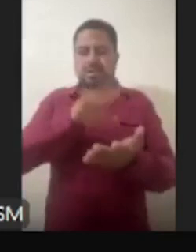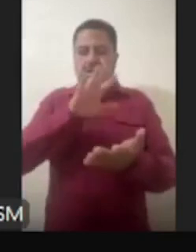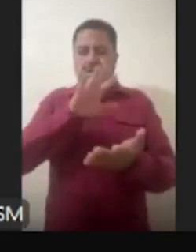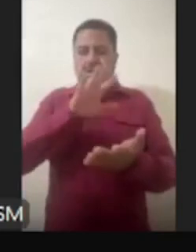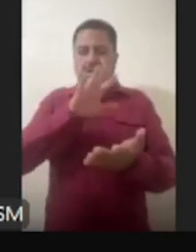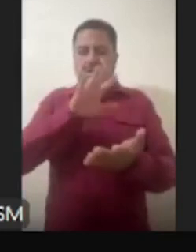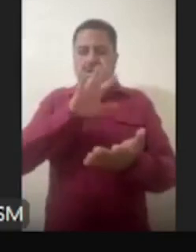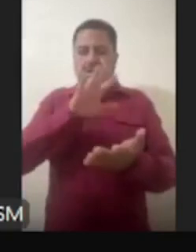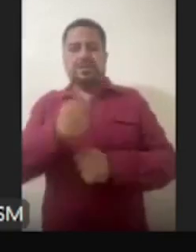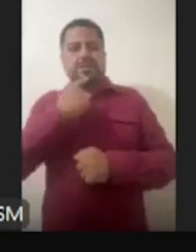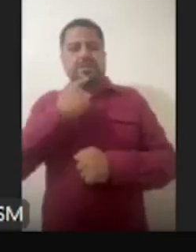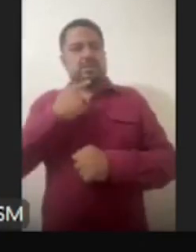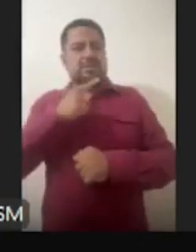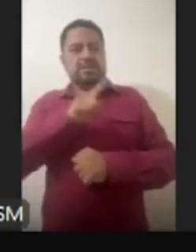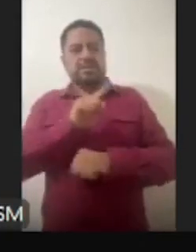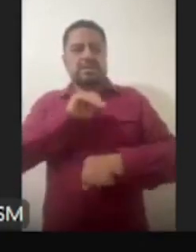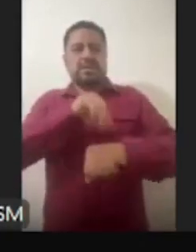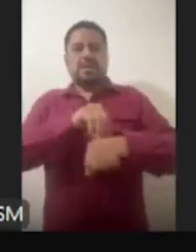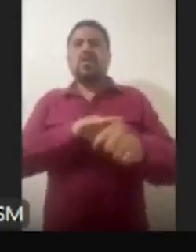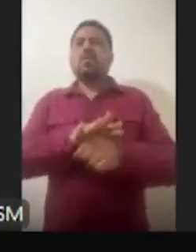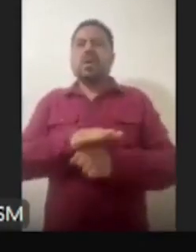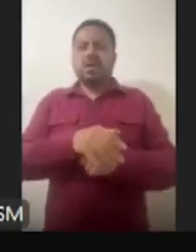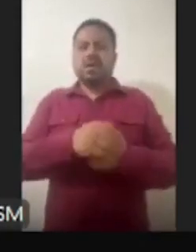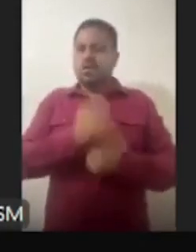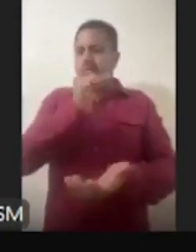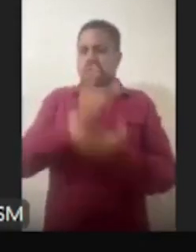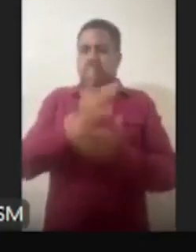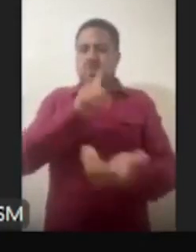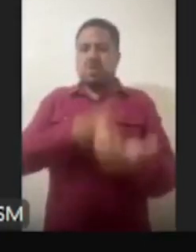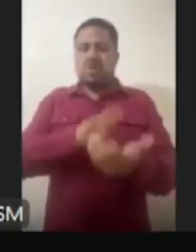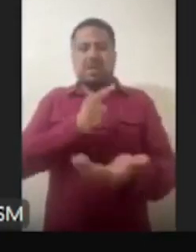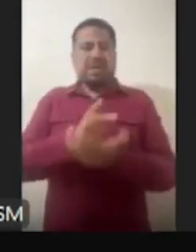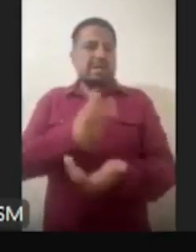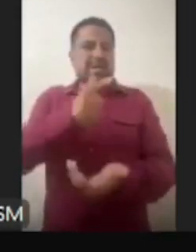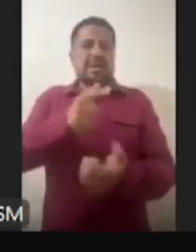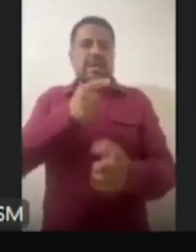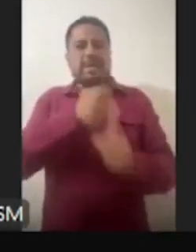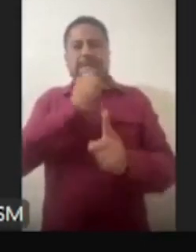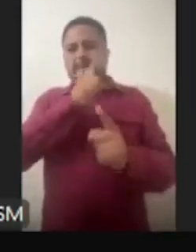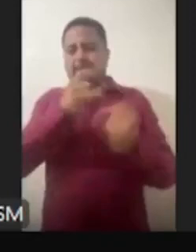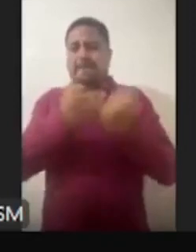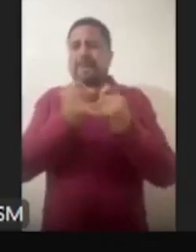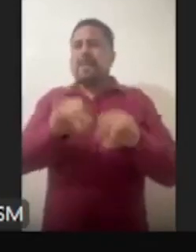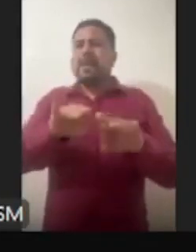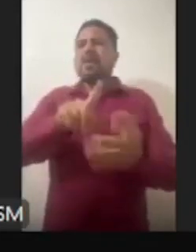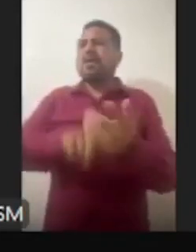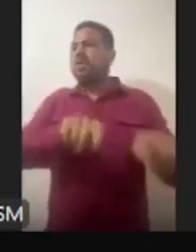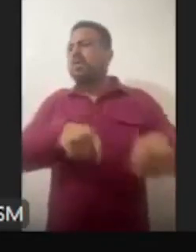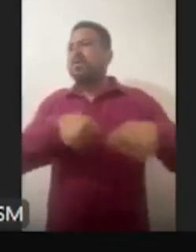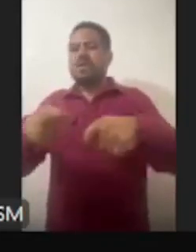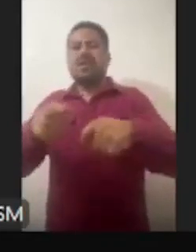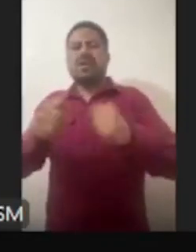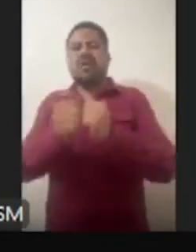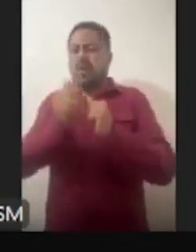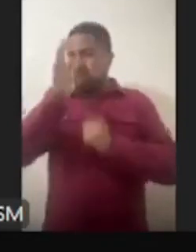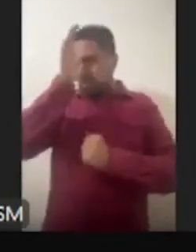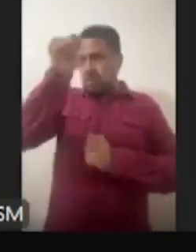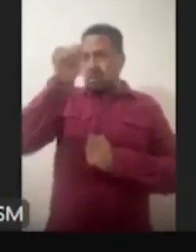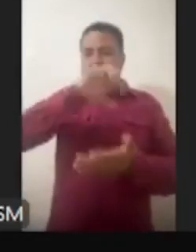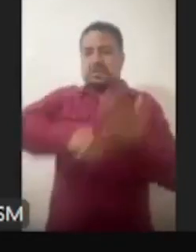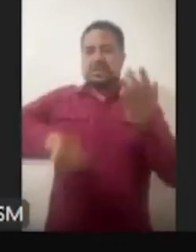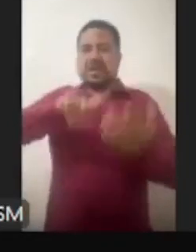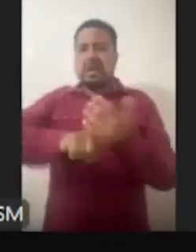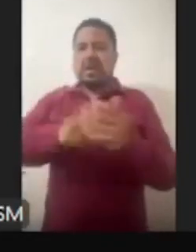siguiente. En un único agravio, en una parte del mismo, el PT se duele del oficio recurrido porque en su concepto el descuento de la administración relativo al